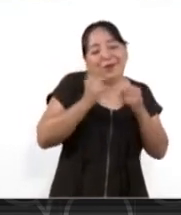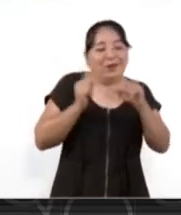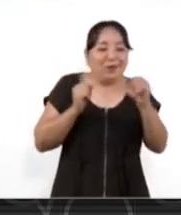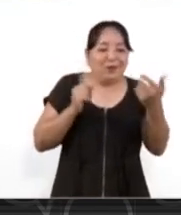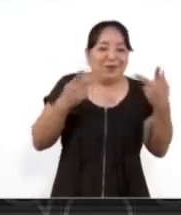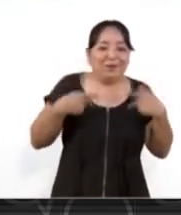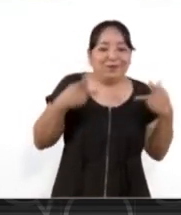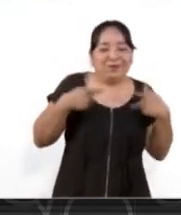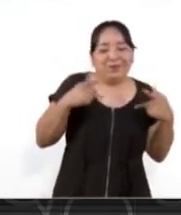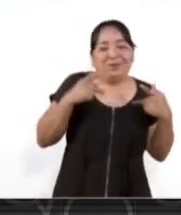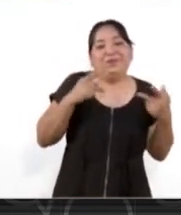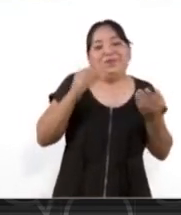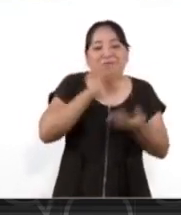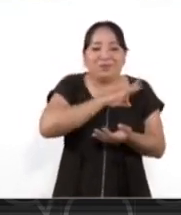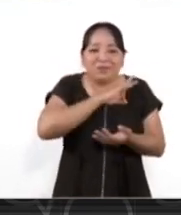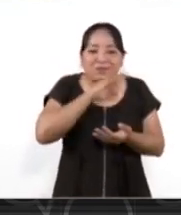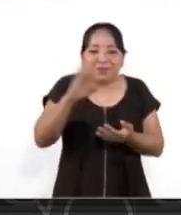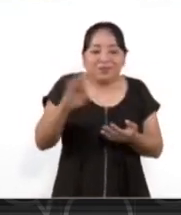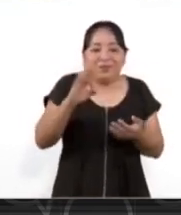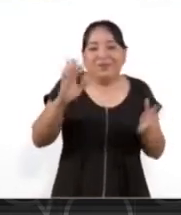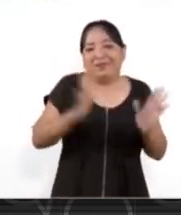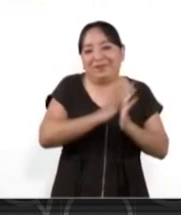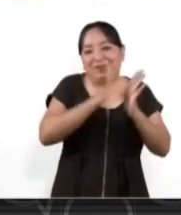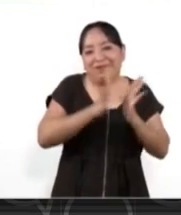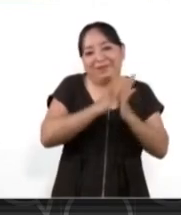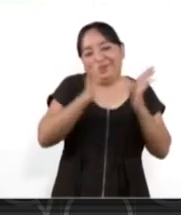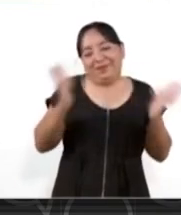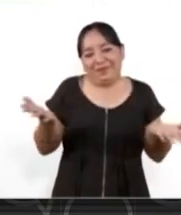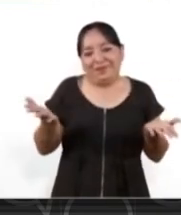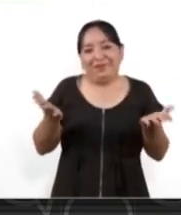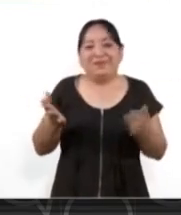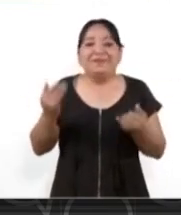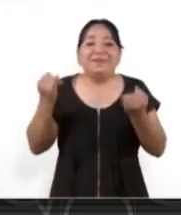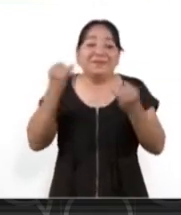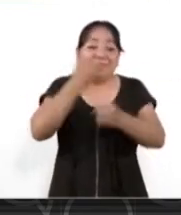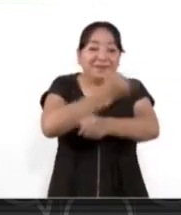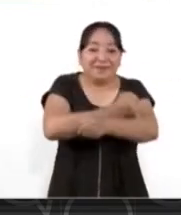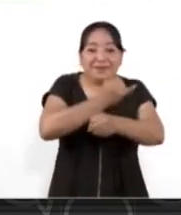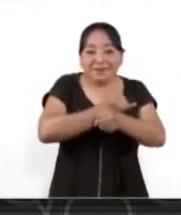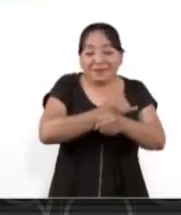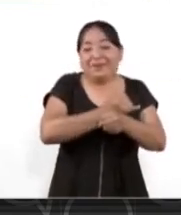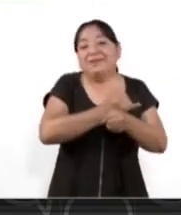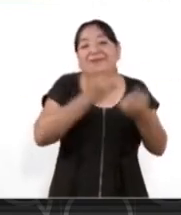que bienvenida a la FIFA y Coca-Cola aquí a Iztapalapa y